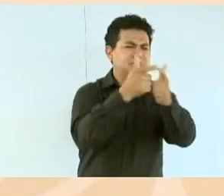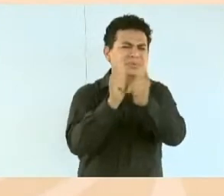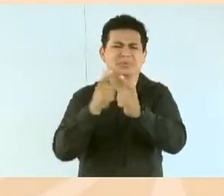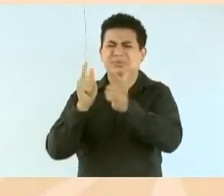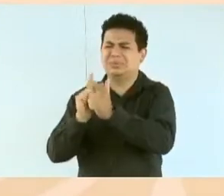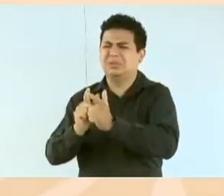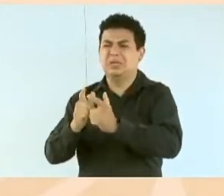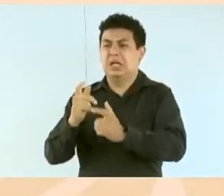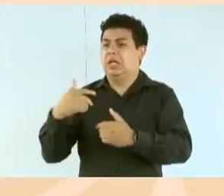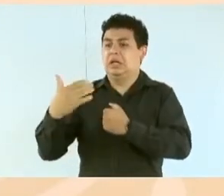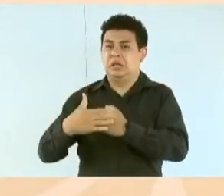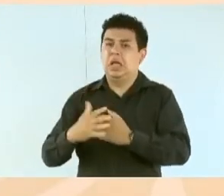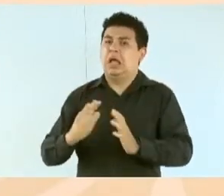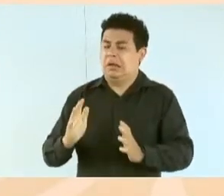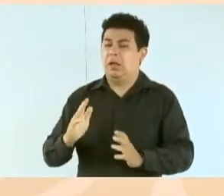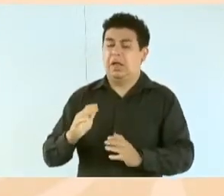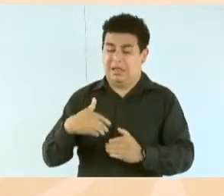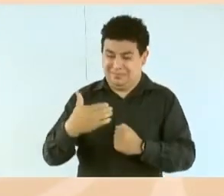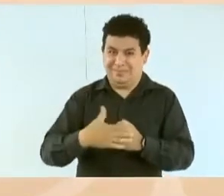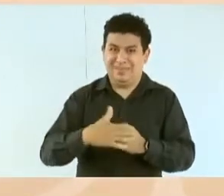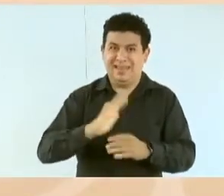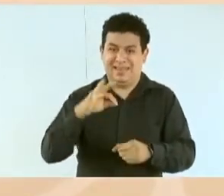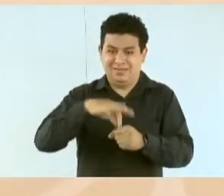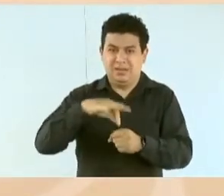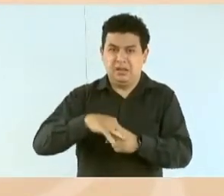Ahora que ya viene la temporada electoral,